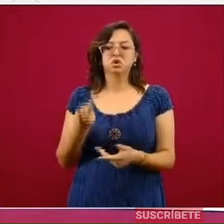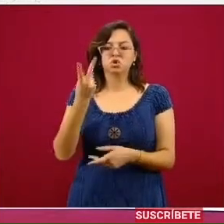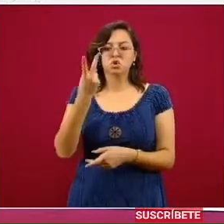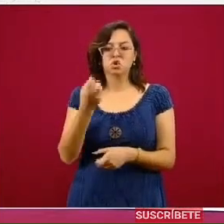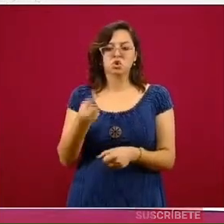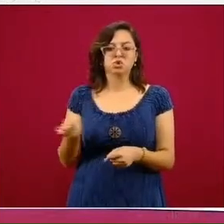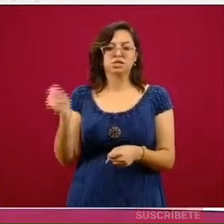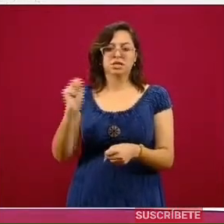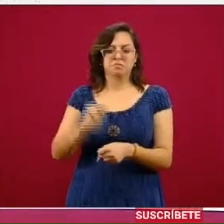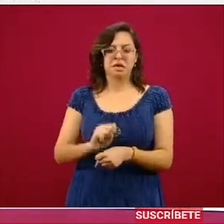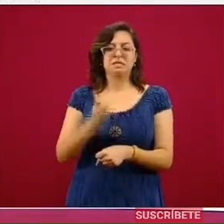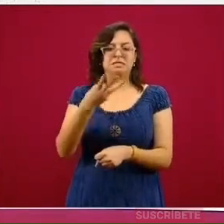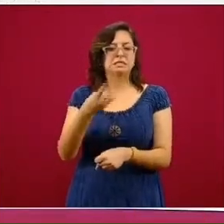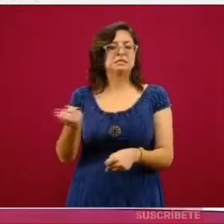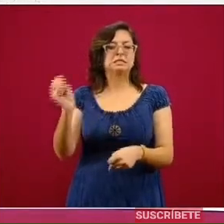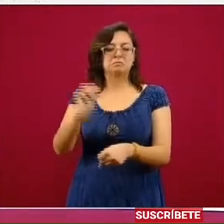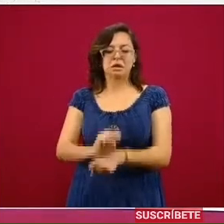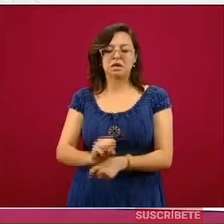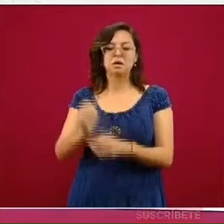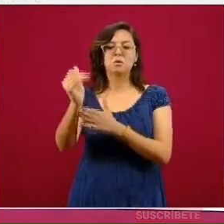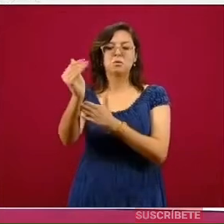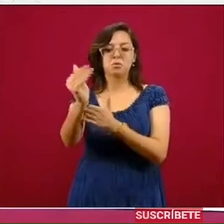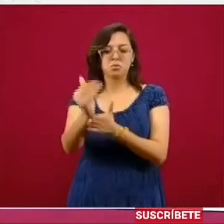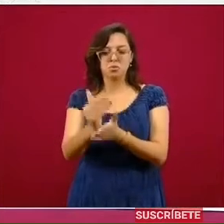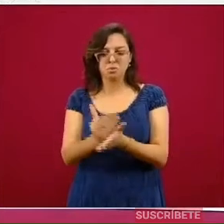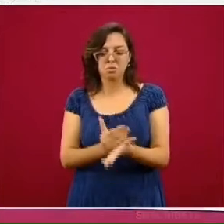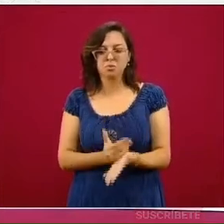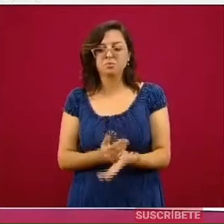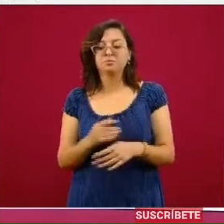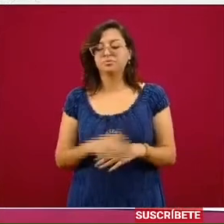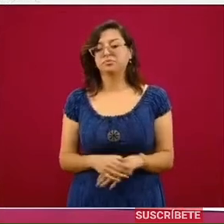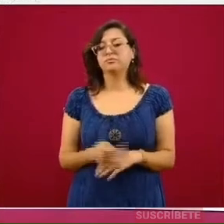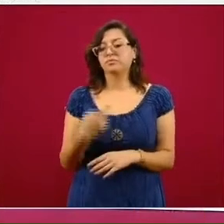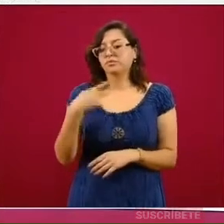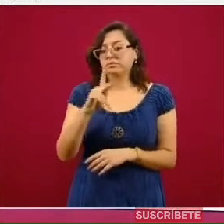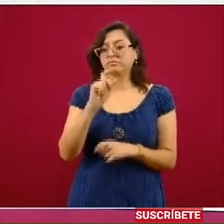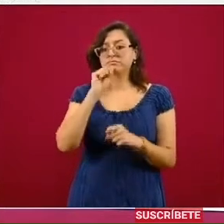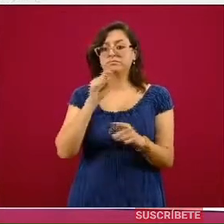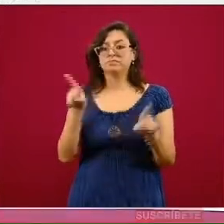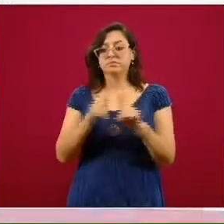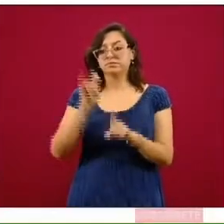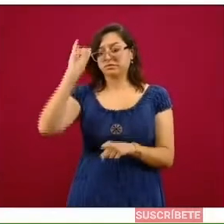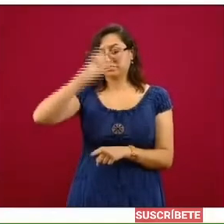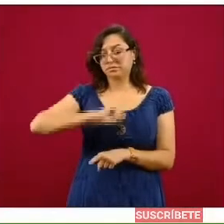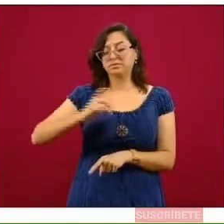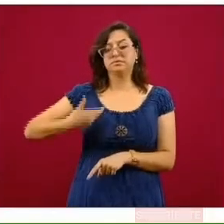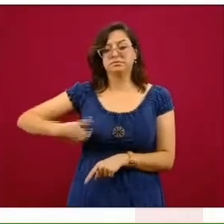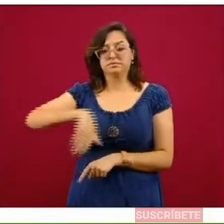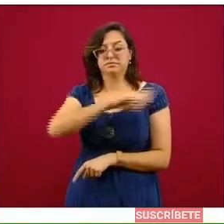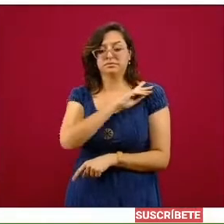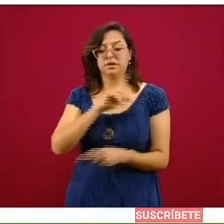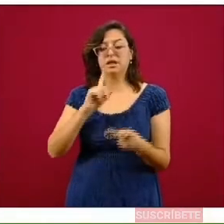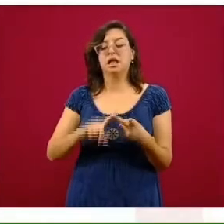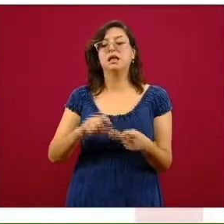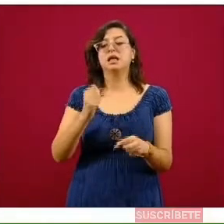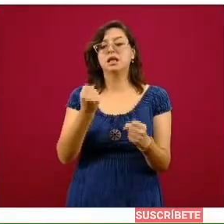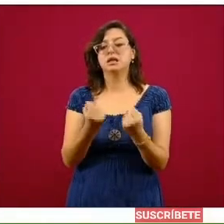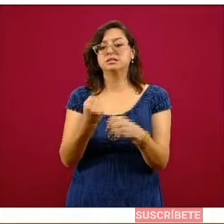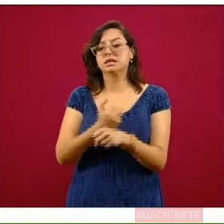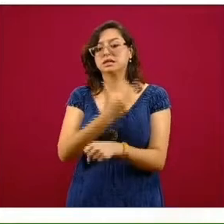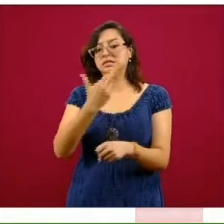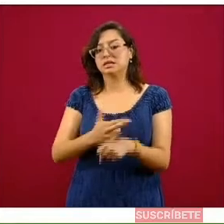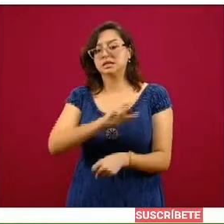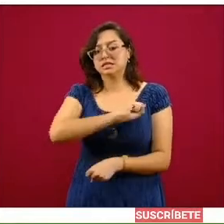de 2.5 semanas. Sin embargo, como la doctora Claudia Sheinbaum y la doctora Oliva López Arellano, la secretaria de Salud de la